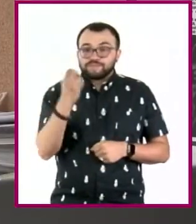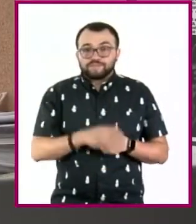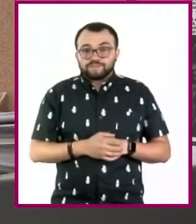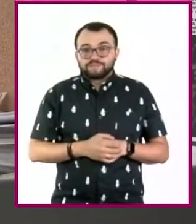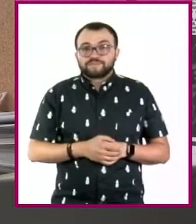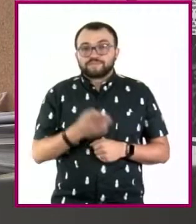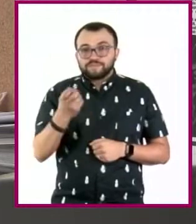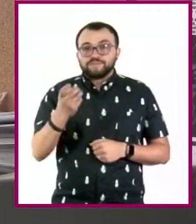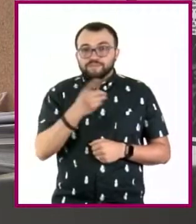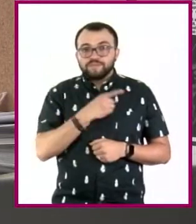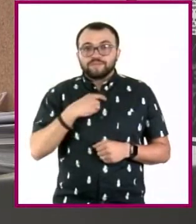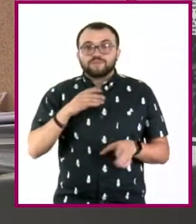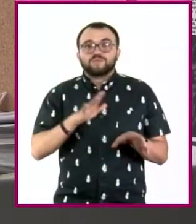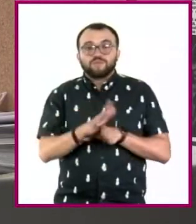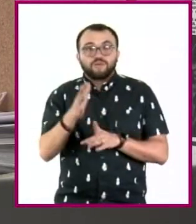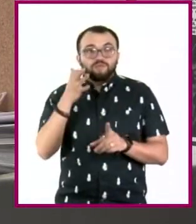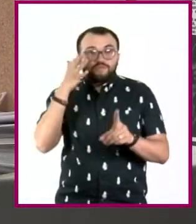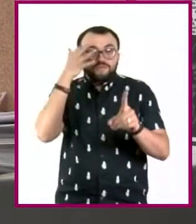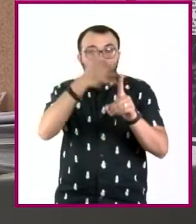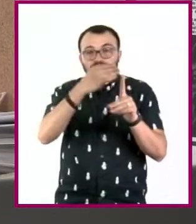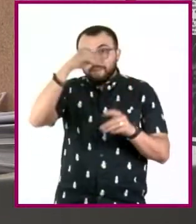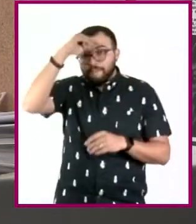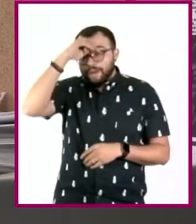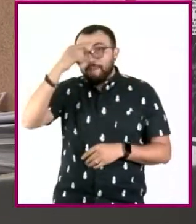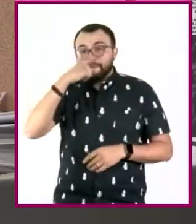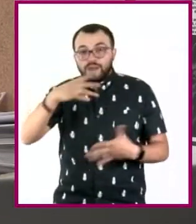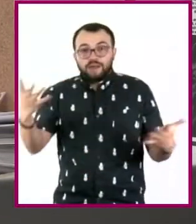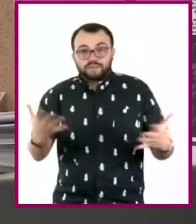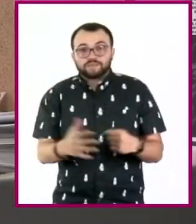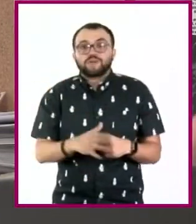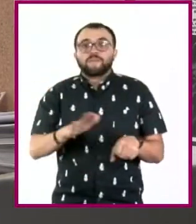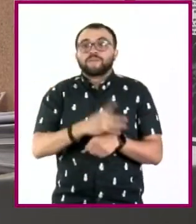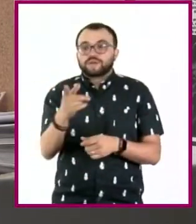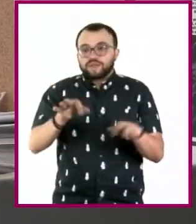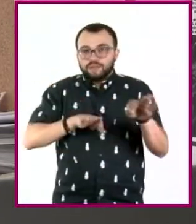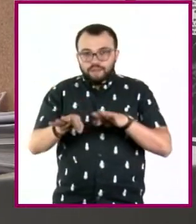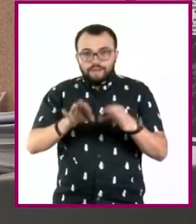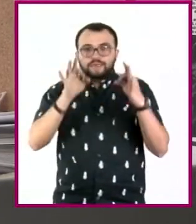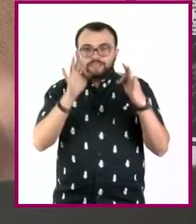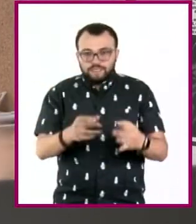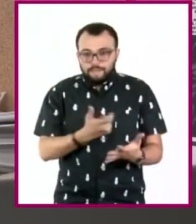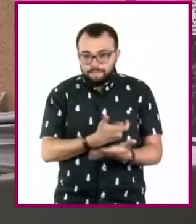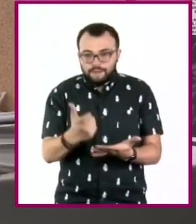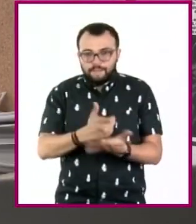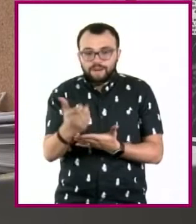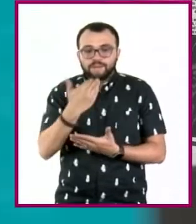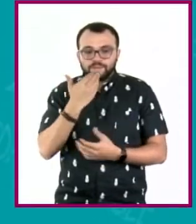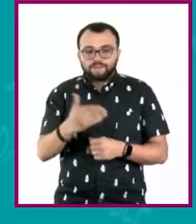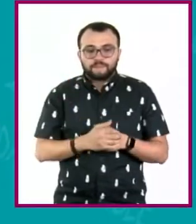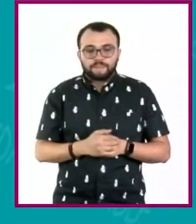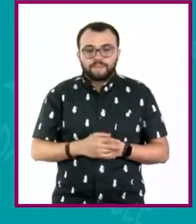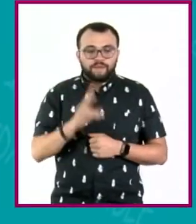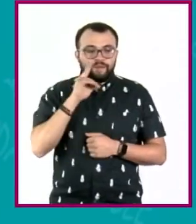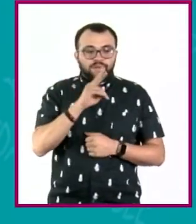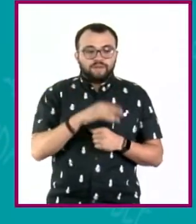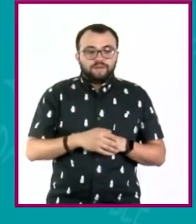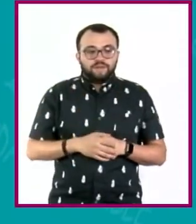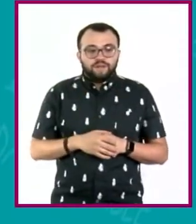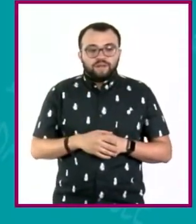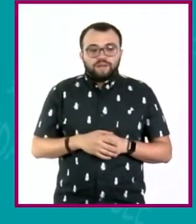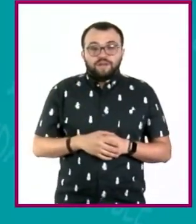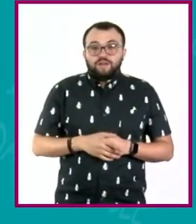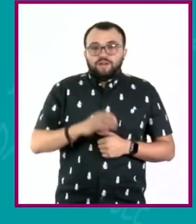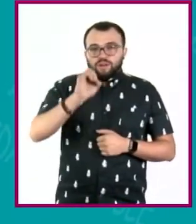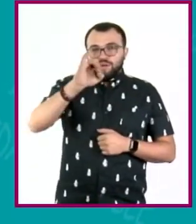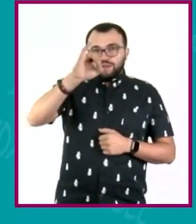por la que debemos luchar y hacer que suceda, porque se trata de empleos decentes y bien remunerados. Mira, el informe de la